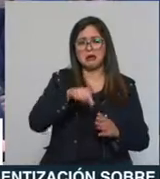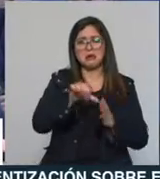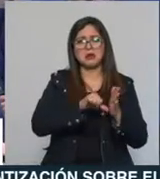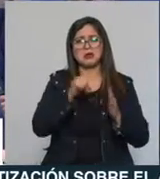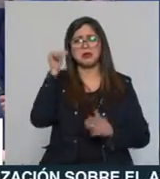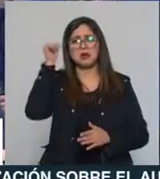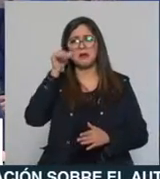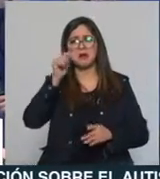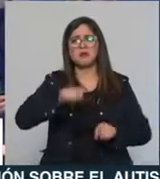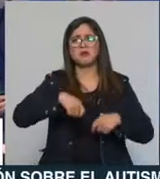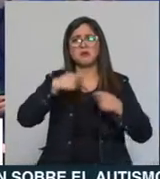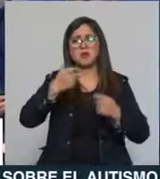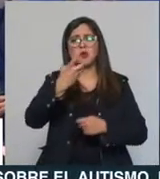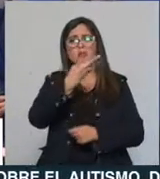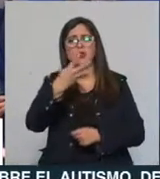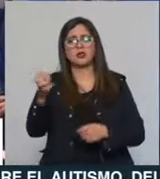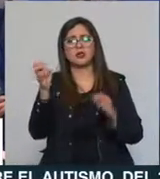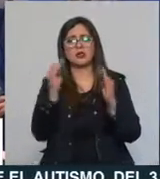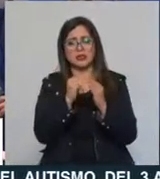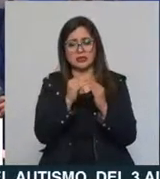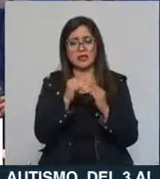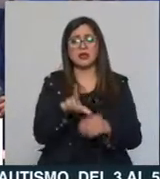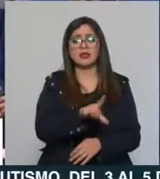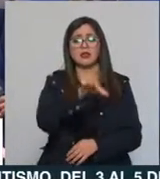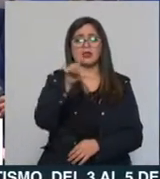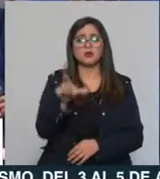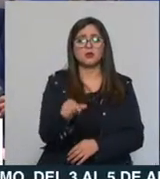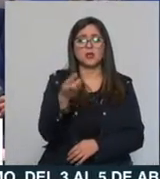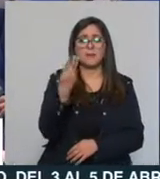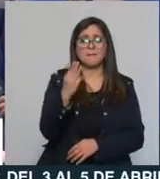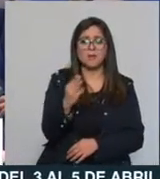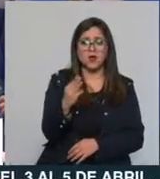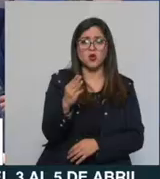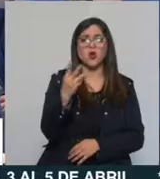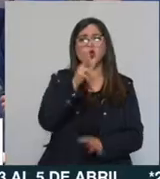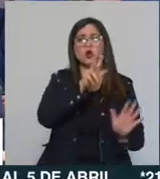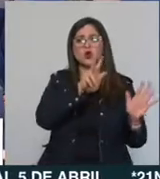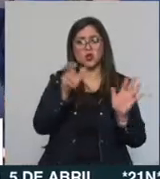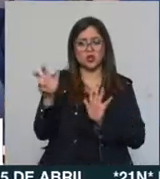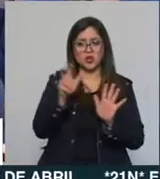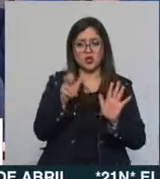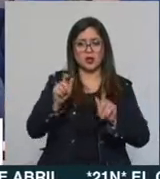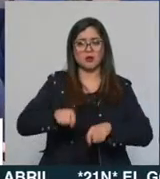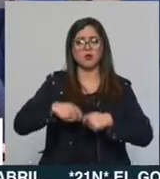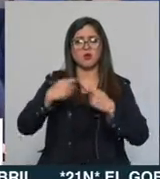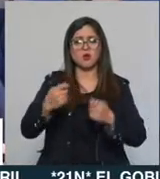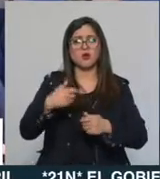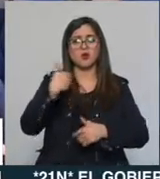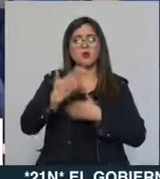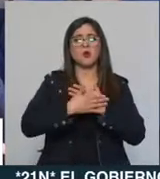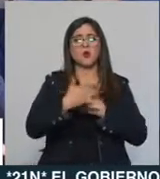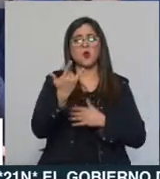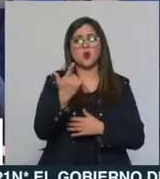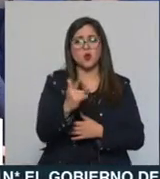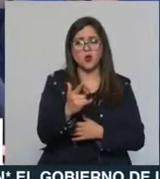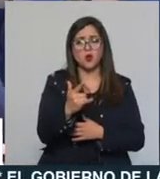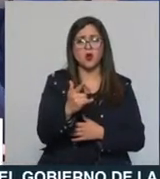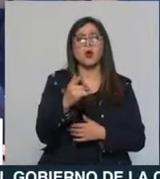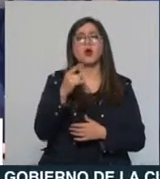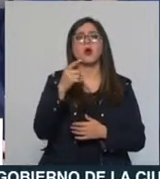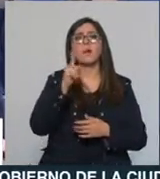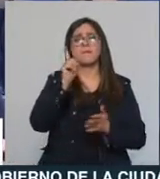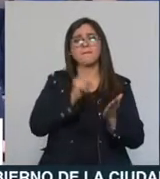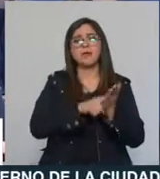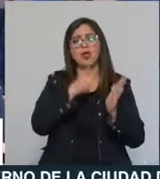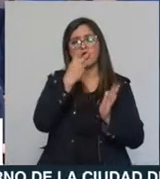entregamos 400 viviendas, en mayo entregamos 800 y a partir de junio entregamos 1,200 por